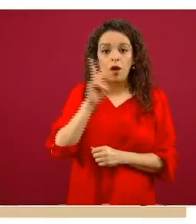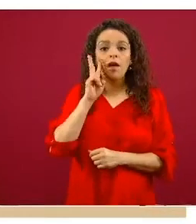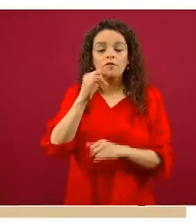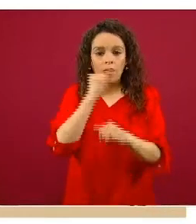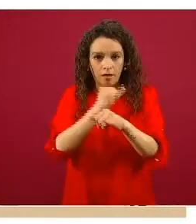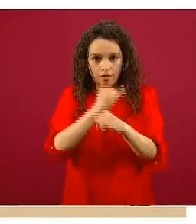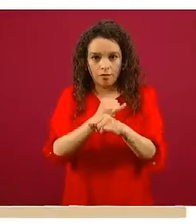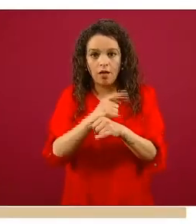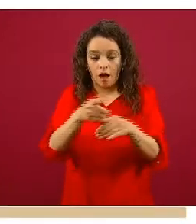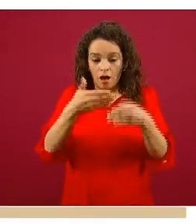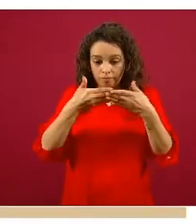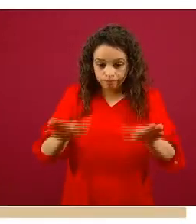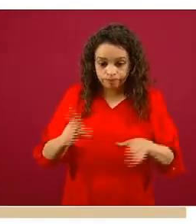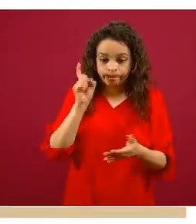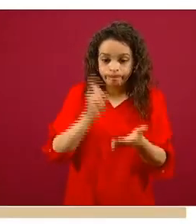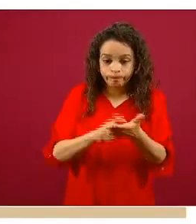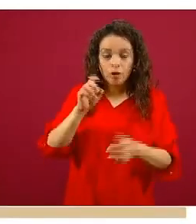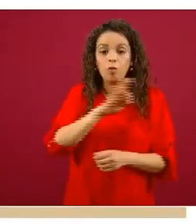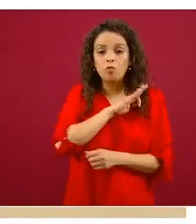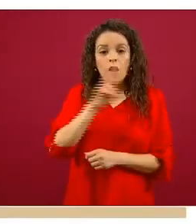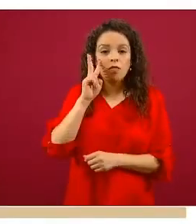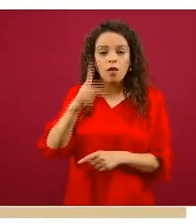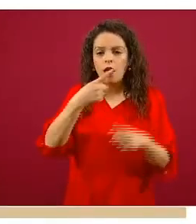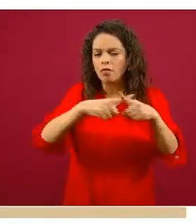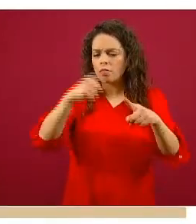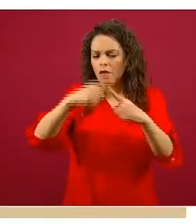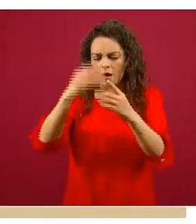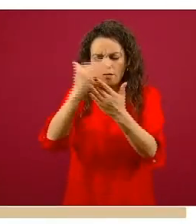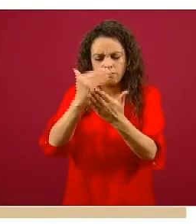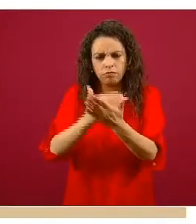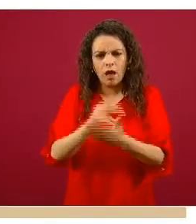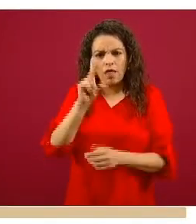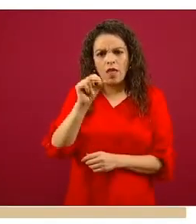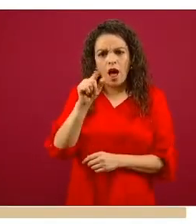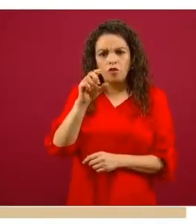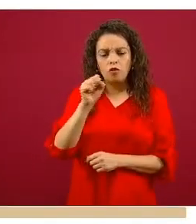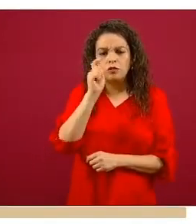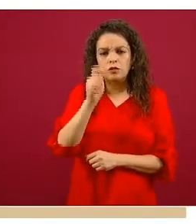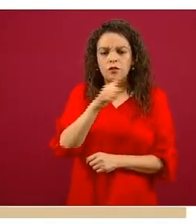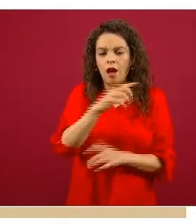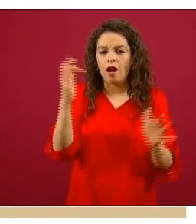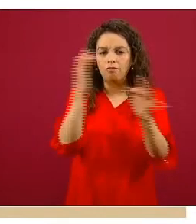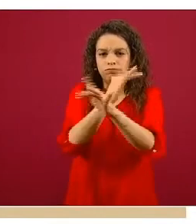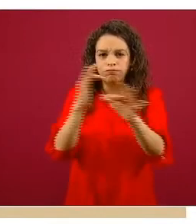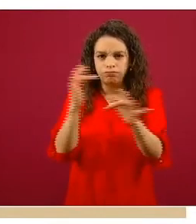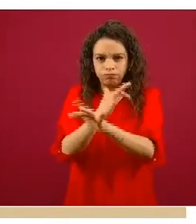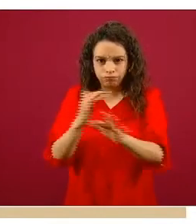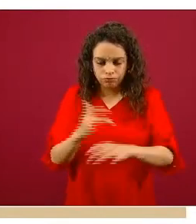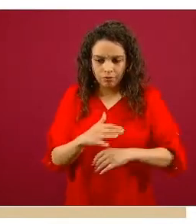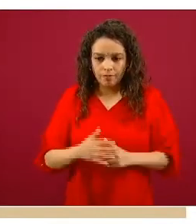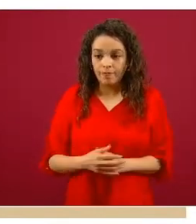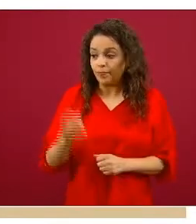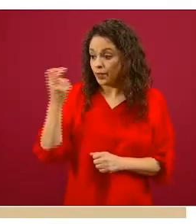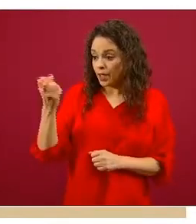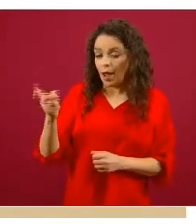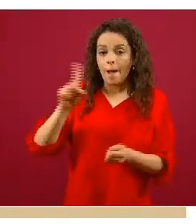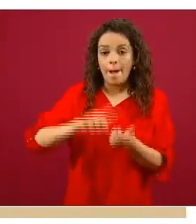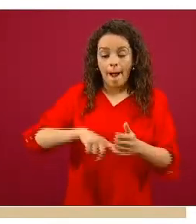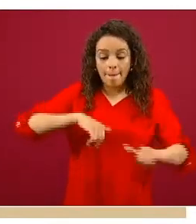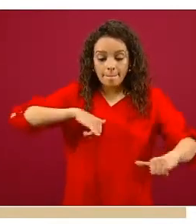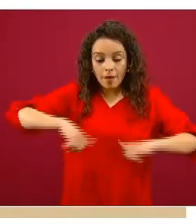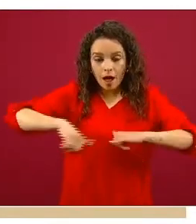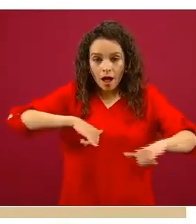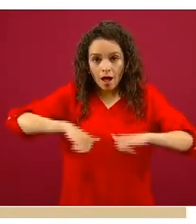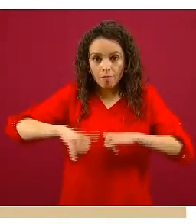Ahí es donde van a encontrar todos estos datos de movilidad en diferentes presentaciones. Esto es el mapeo de lo que